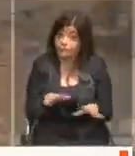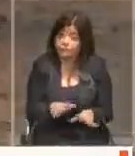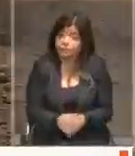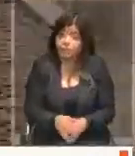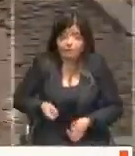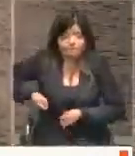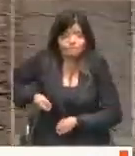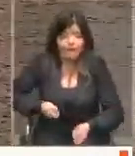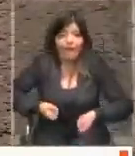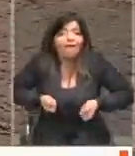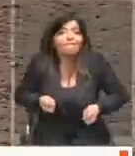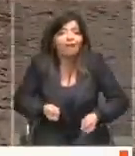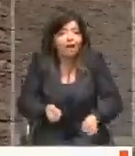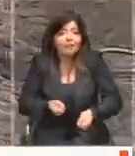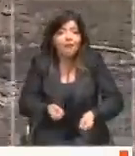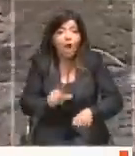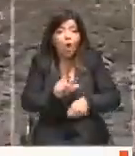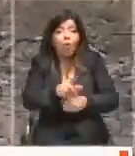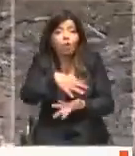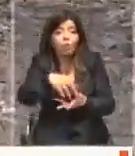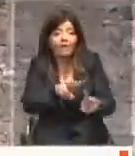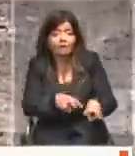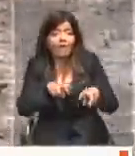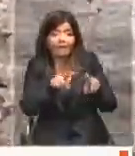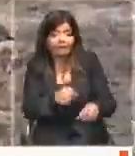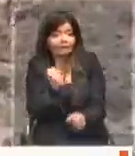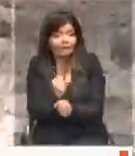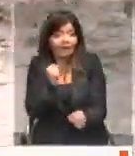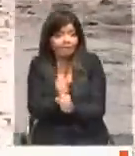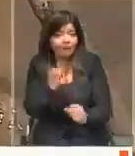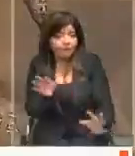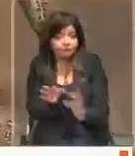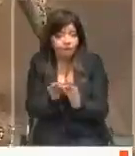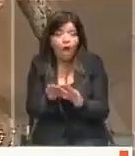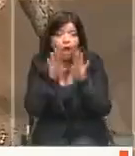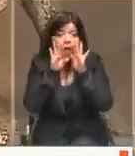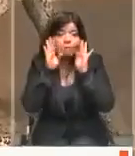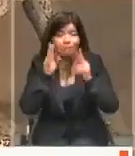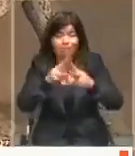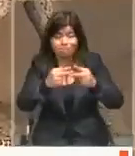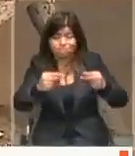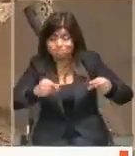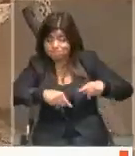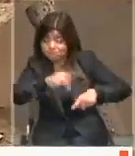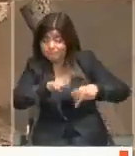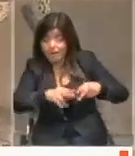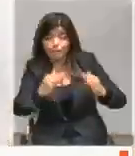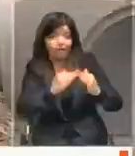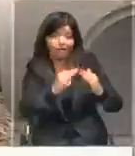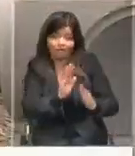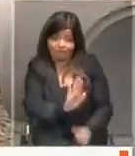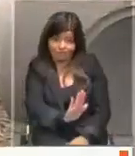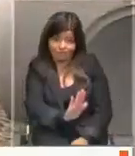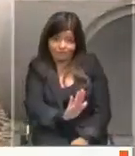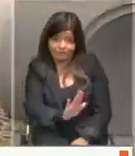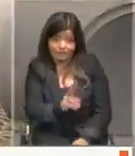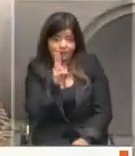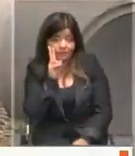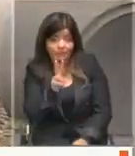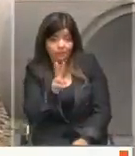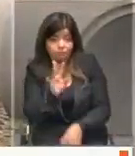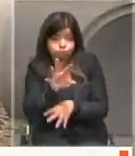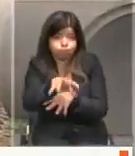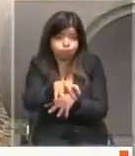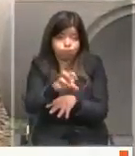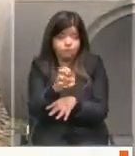Palas y carretillas en Talagante han estado trabajando para limpiar el denso barro que hay en sus casas. Viendo, mira, las máquinas aquí